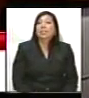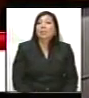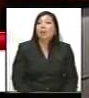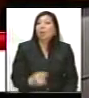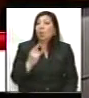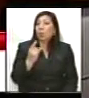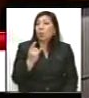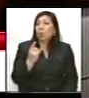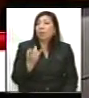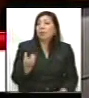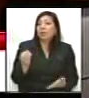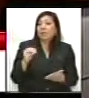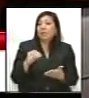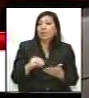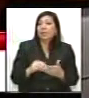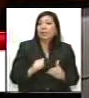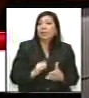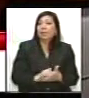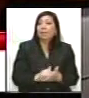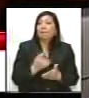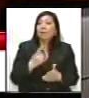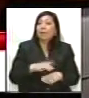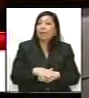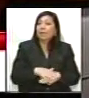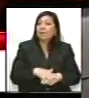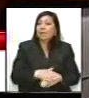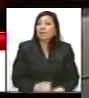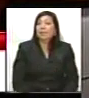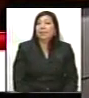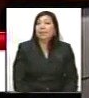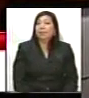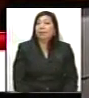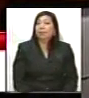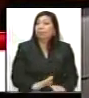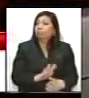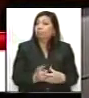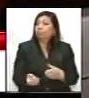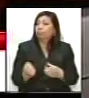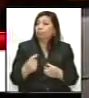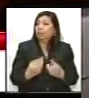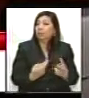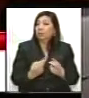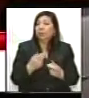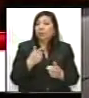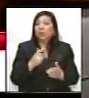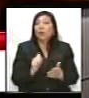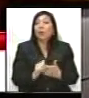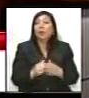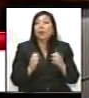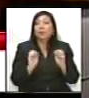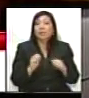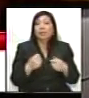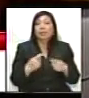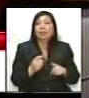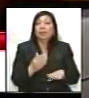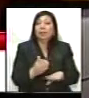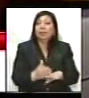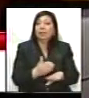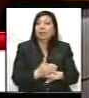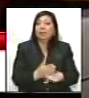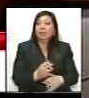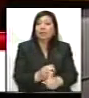urgencia de implementar acciones para gestionar de manera integral el recurso hídrico y permitir el desarrollo